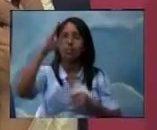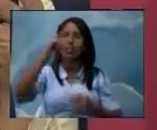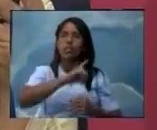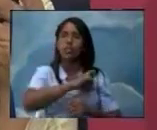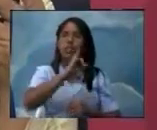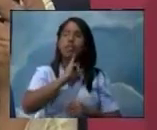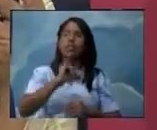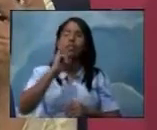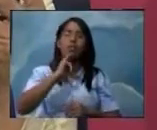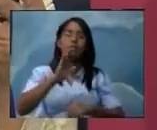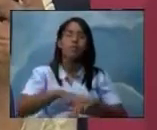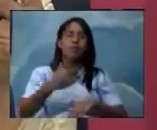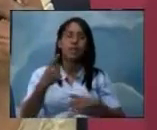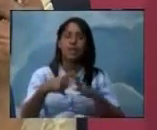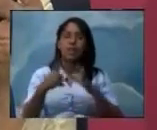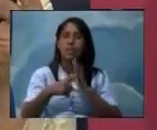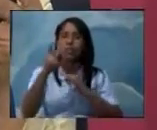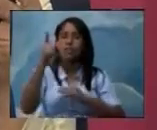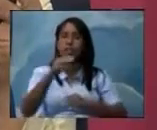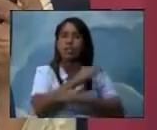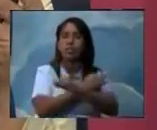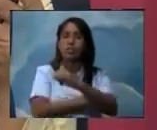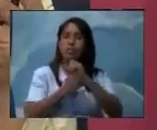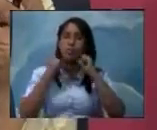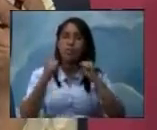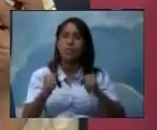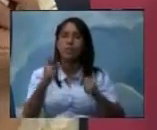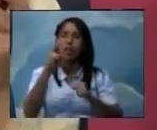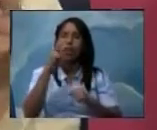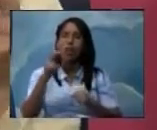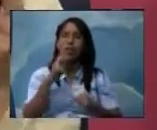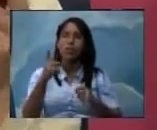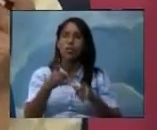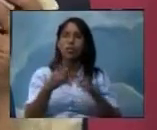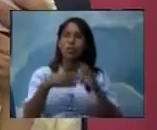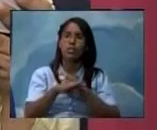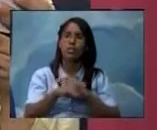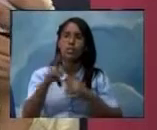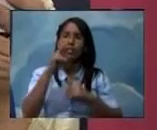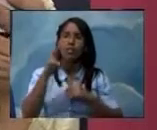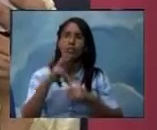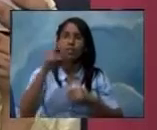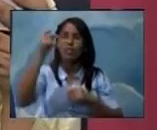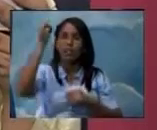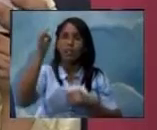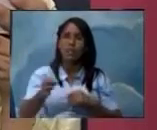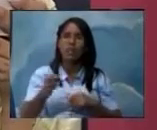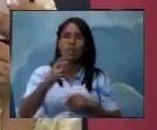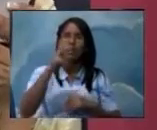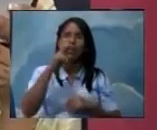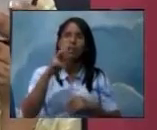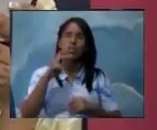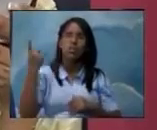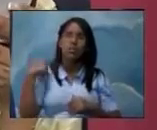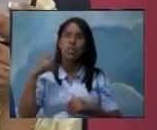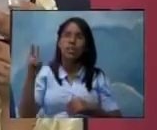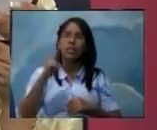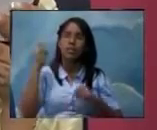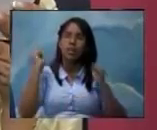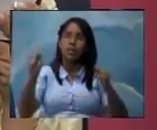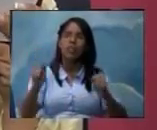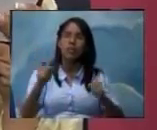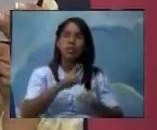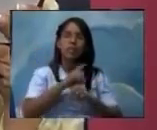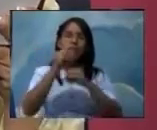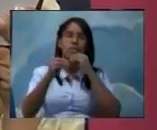Dios de Israel, porque las cosas que son fuertes, como el hierro, el oro, usted valora el oro, usted cree que el oro tiene valor, sí tiene,